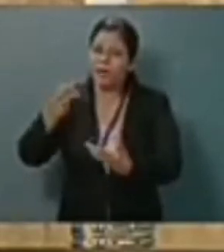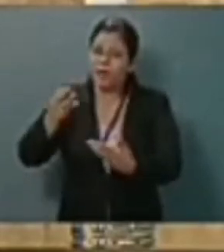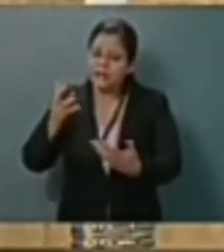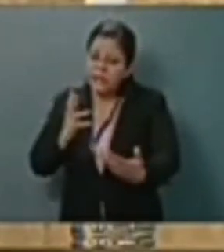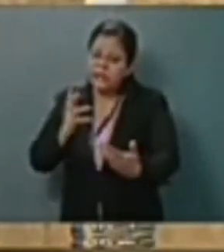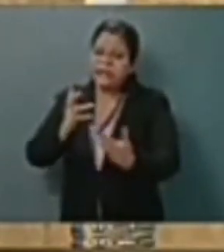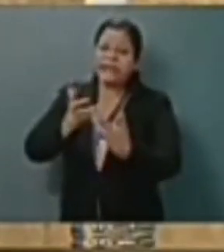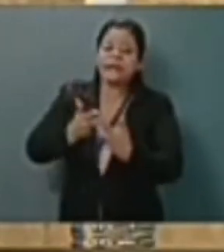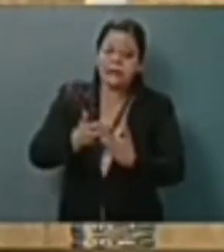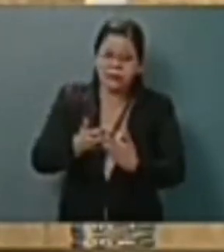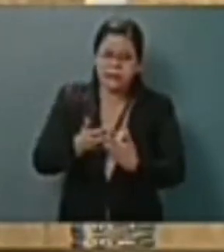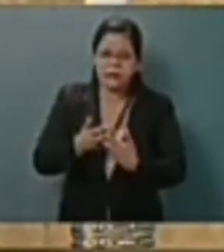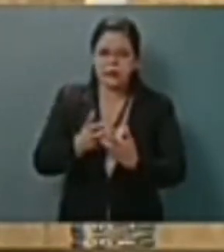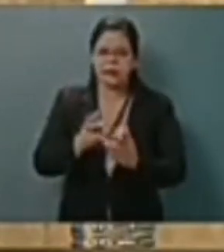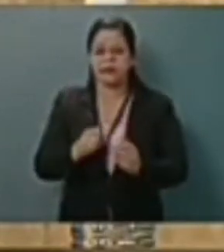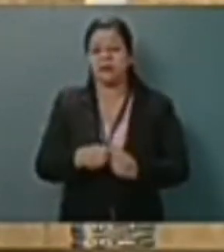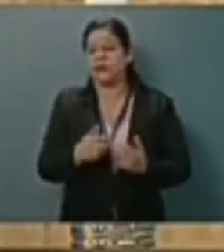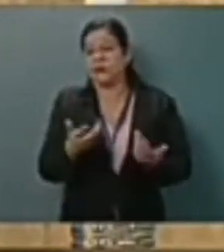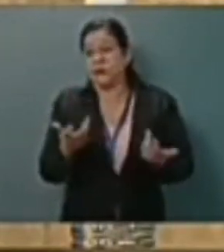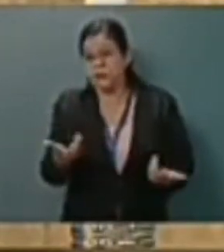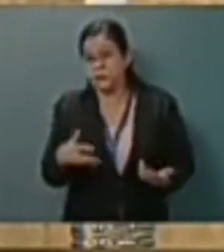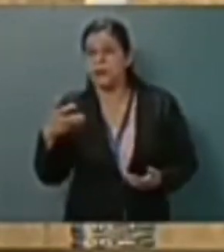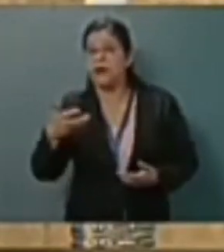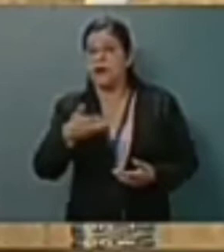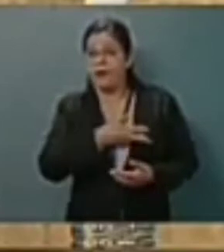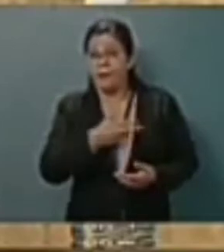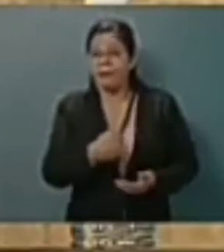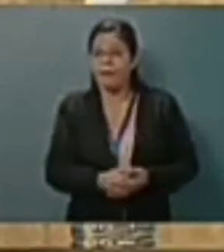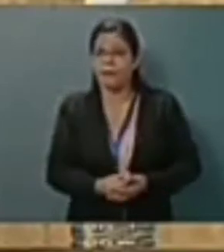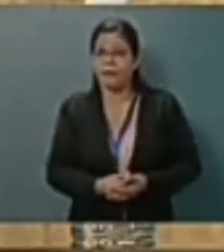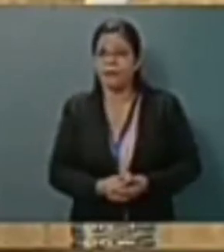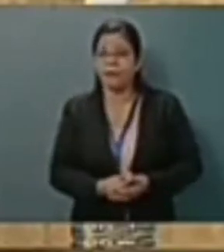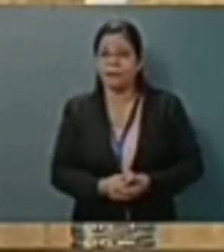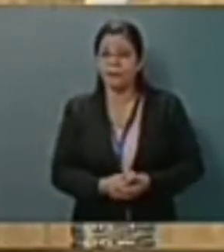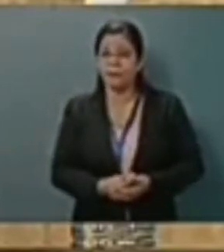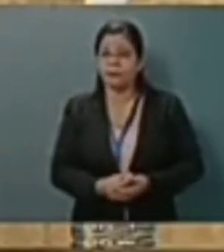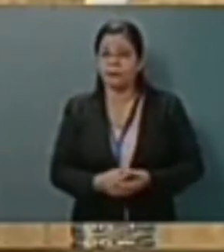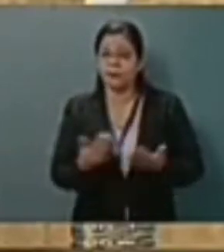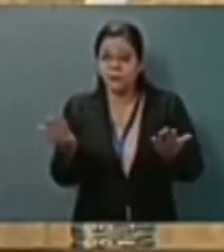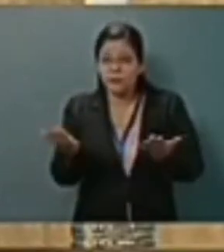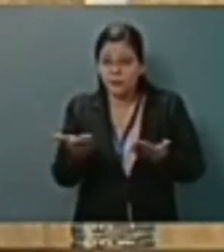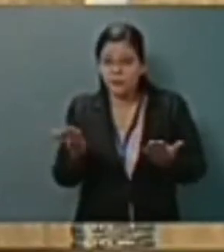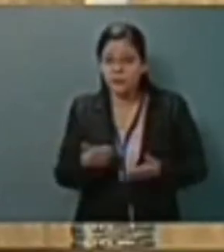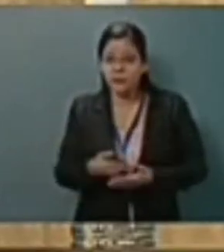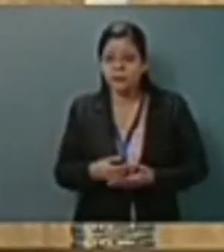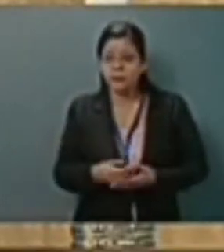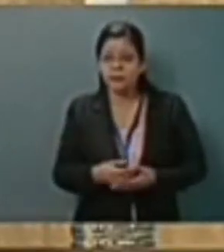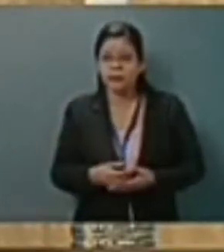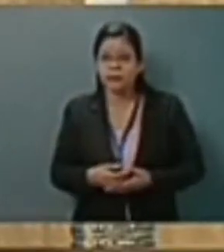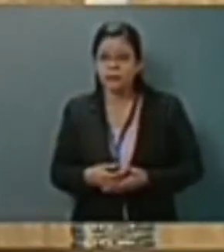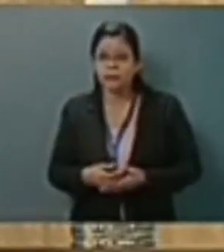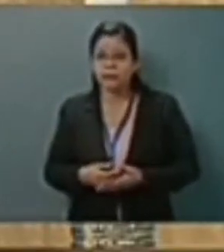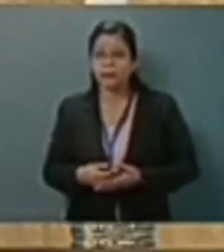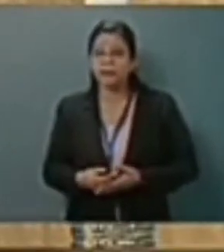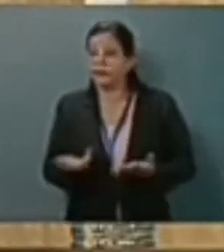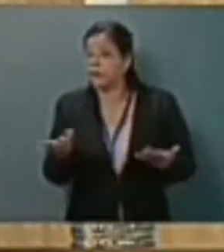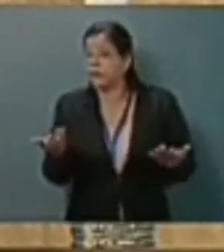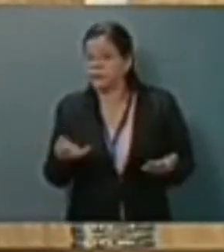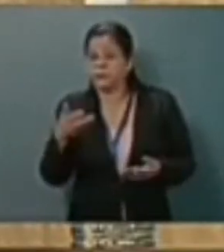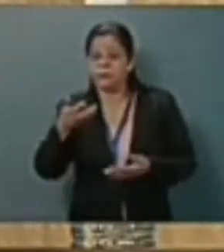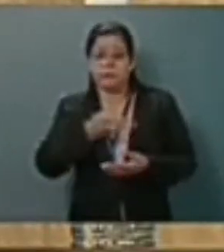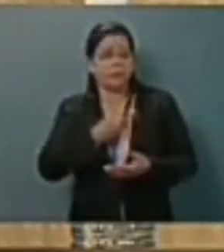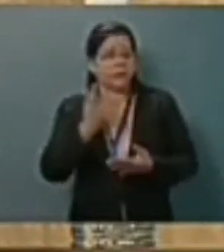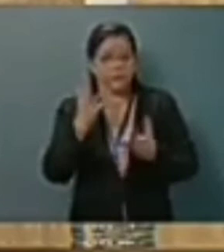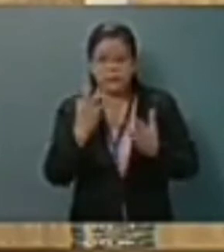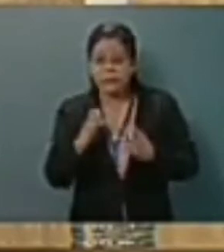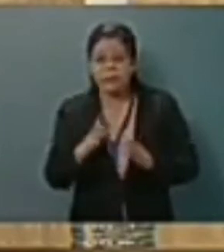haber sentido en las leyes. Y eso es lo que nosotros vamos a hacer. Sin atrasarnos